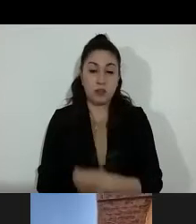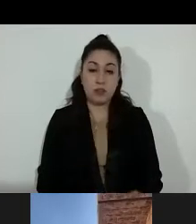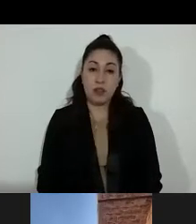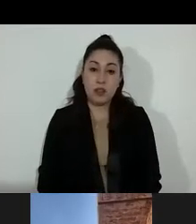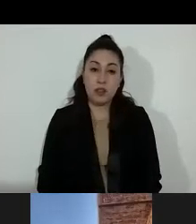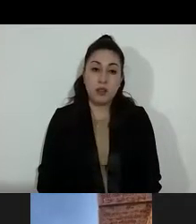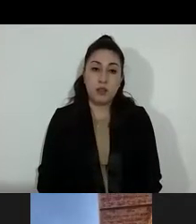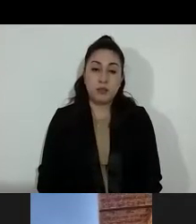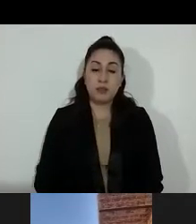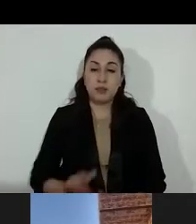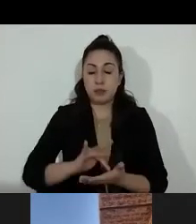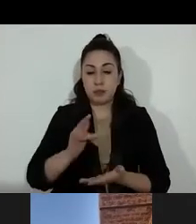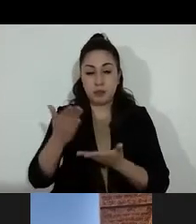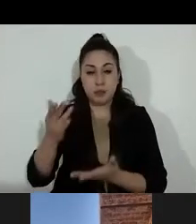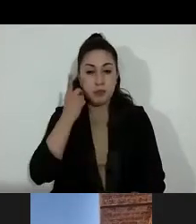Sí, gracias, presidente Roy.